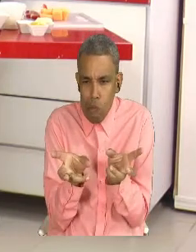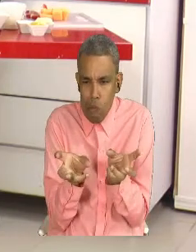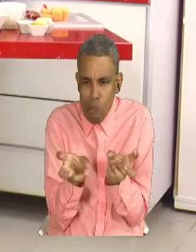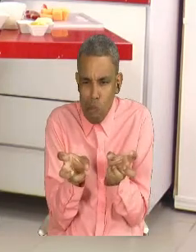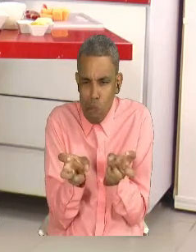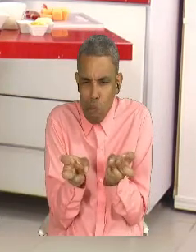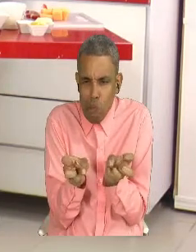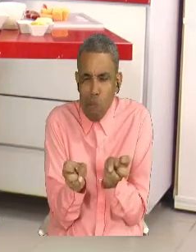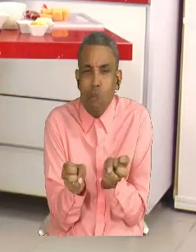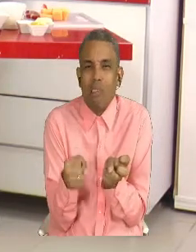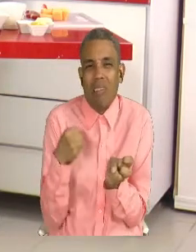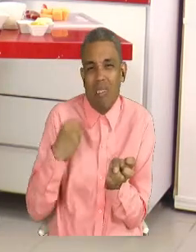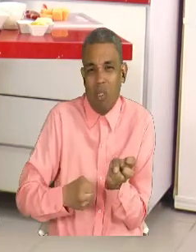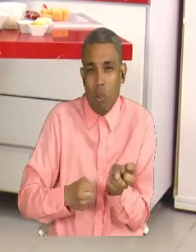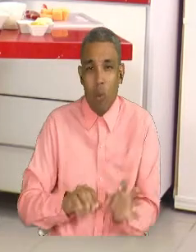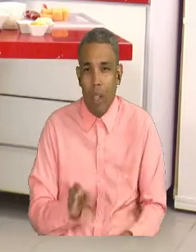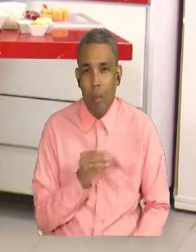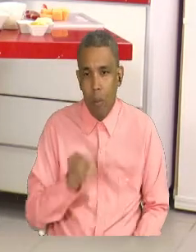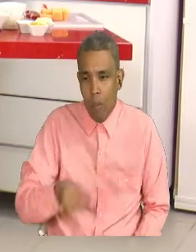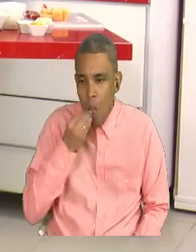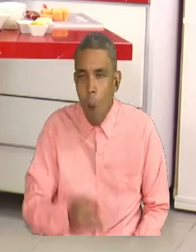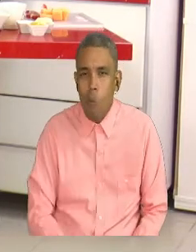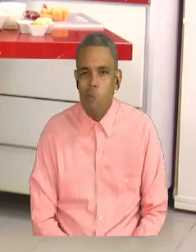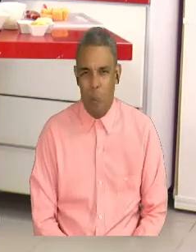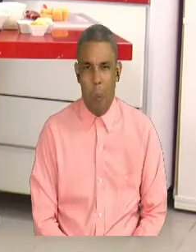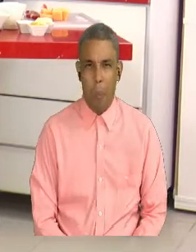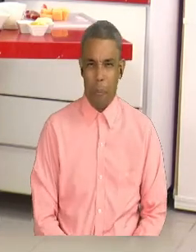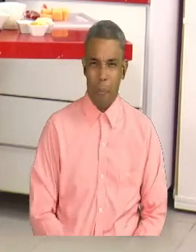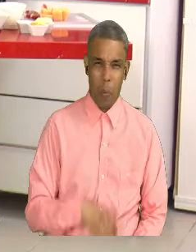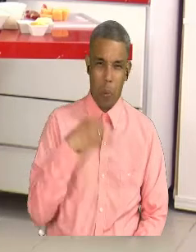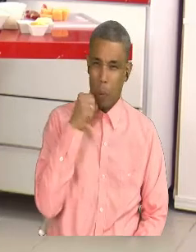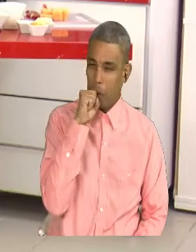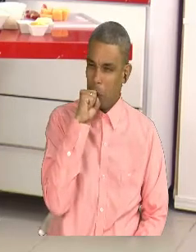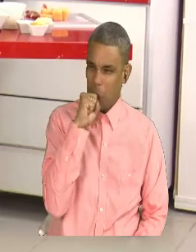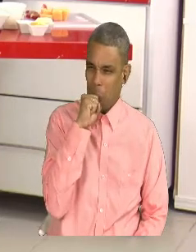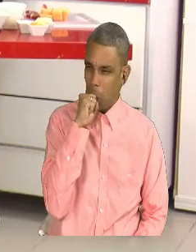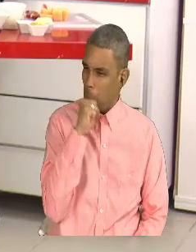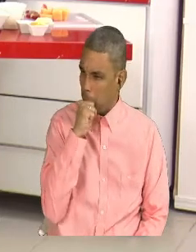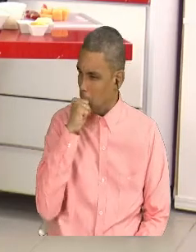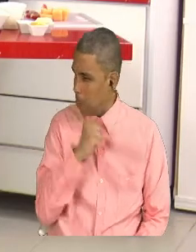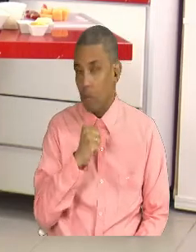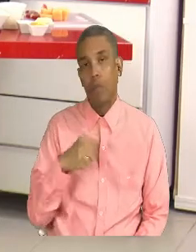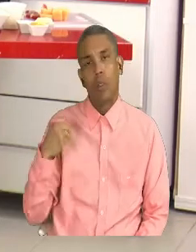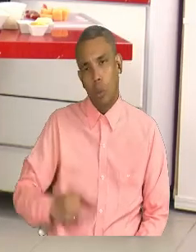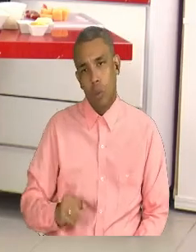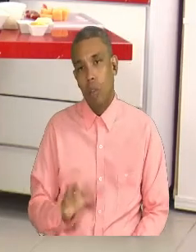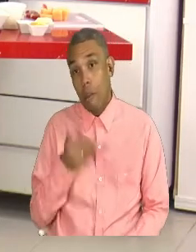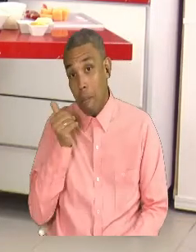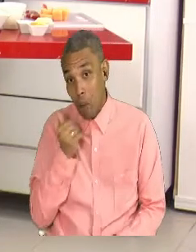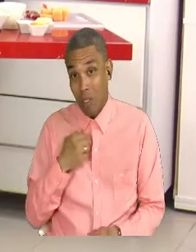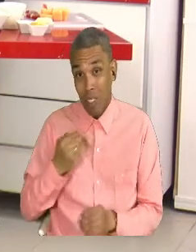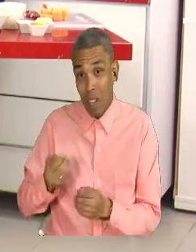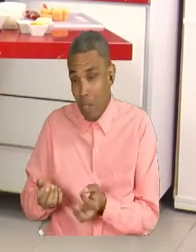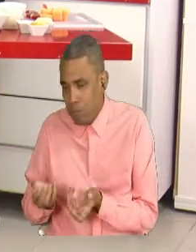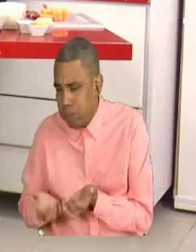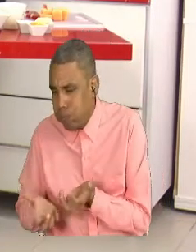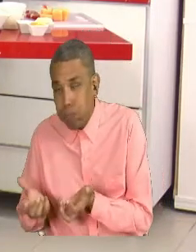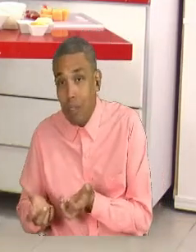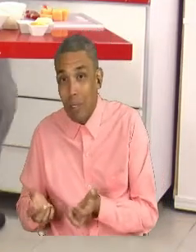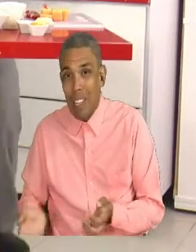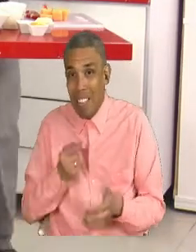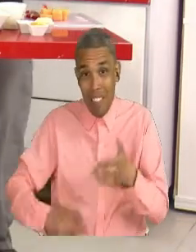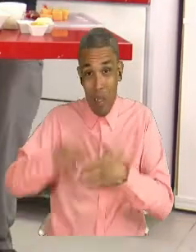queden agradables. Oigan, a nuestras queridas televidentes, caramba, 620-2412, línea de participación completamente disponibles, mis queridas,